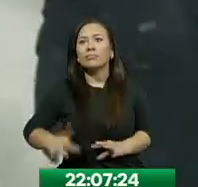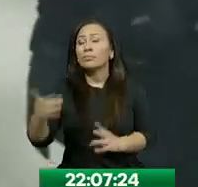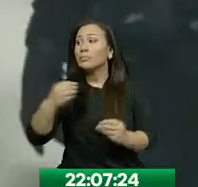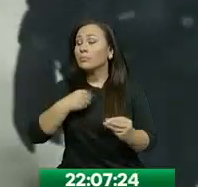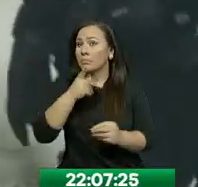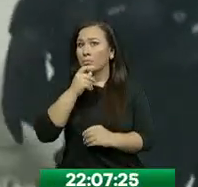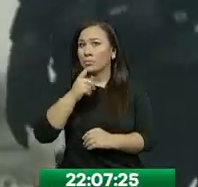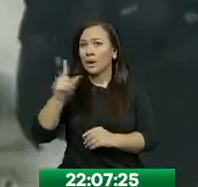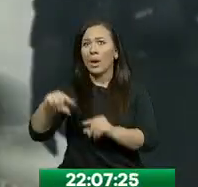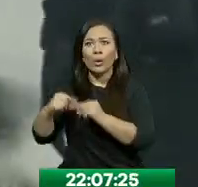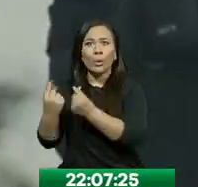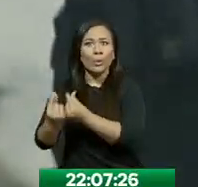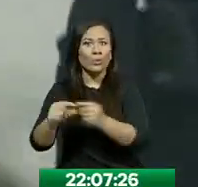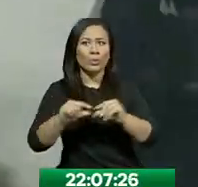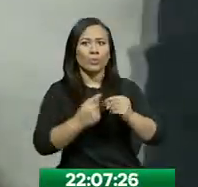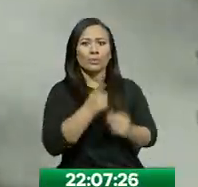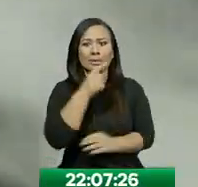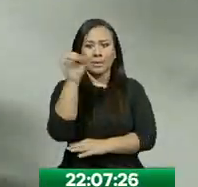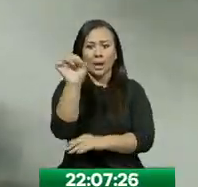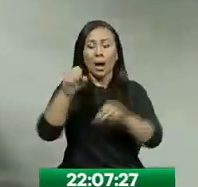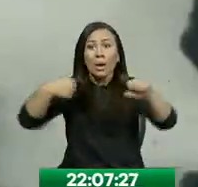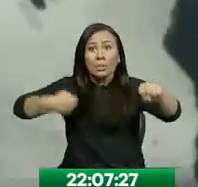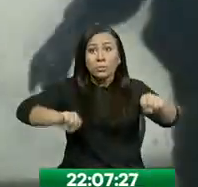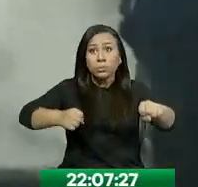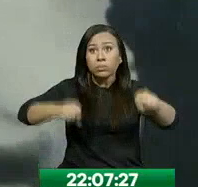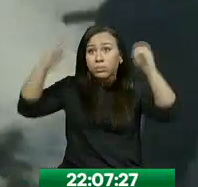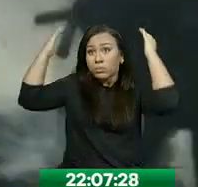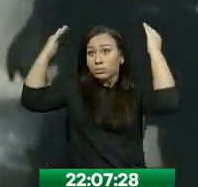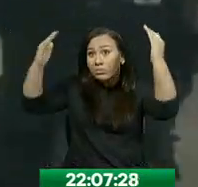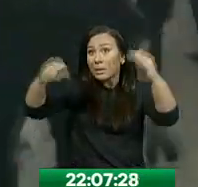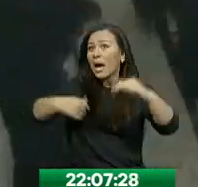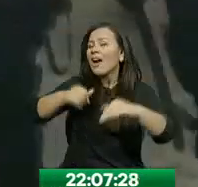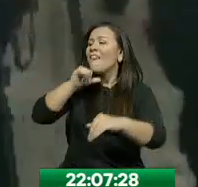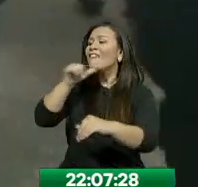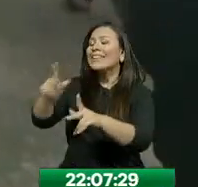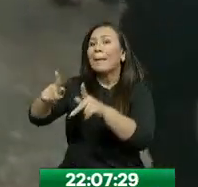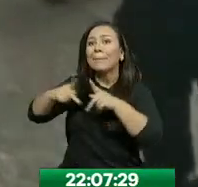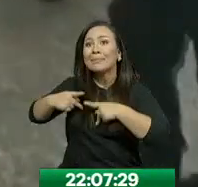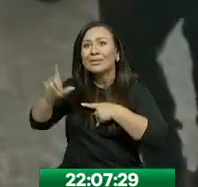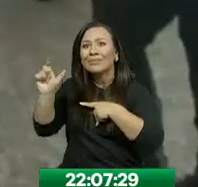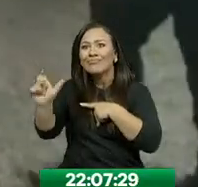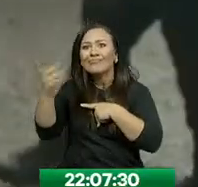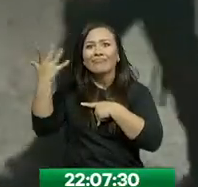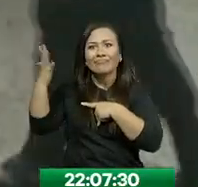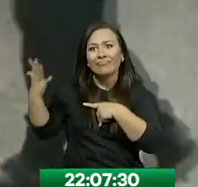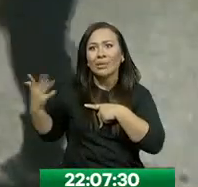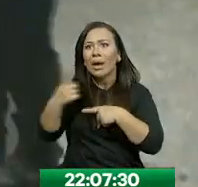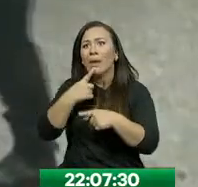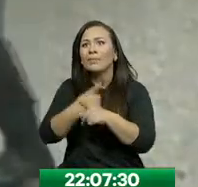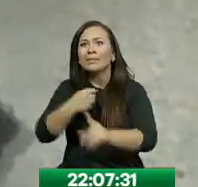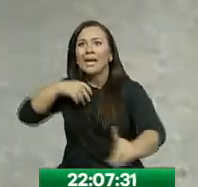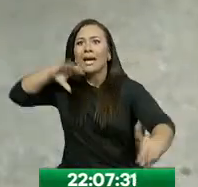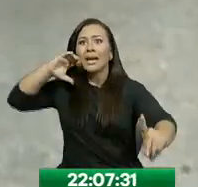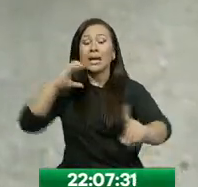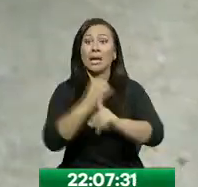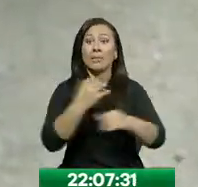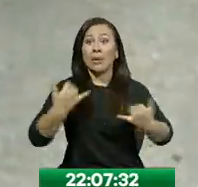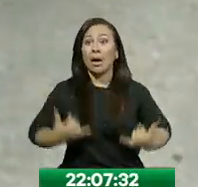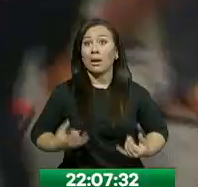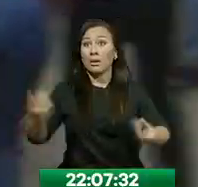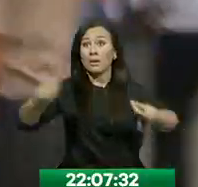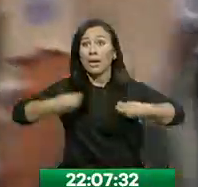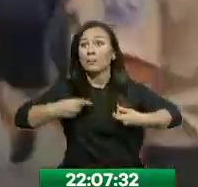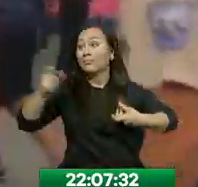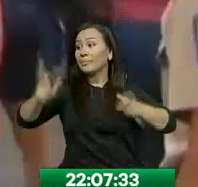de agrupaciones de conductores de tricimotos que no se encuentran debidamente regularizados. Según la postura de